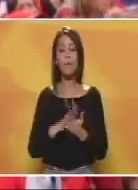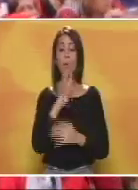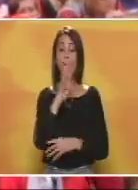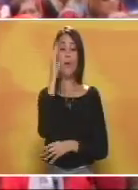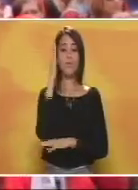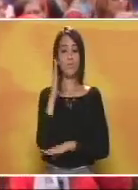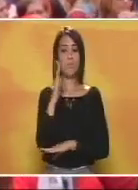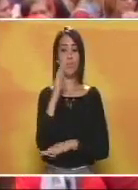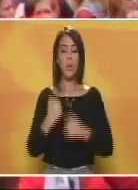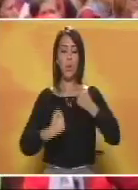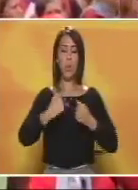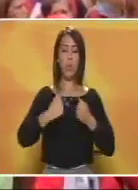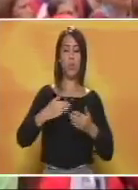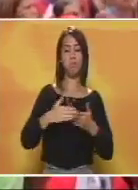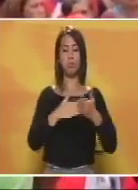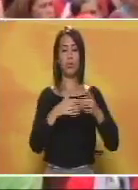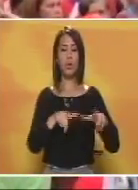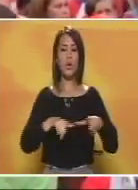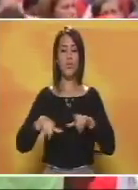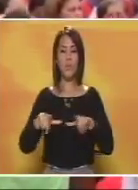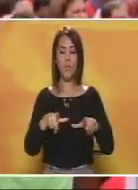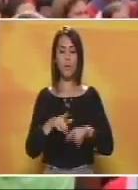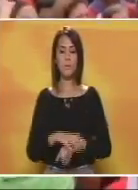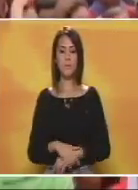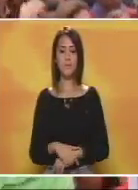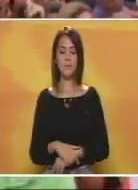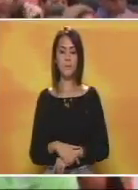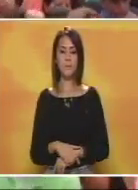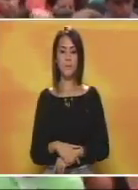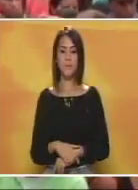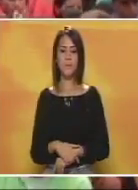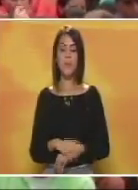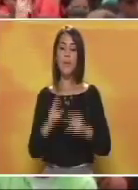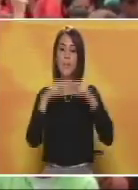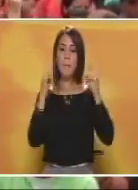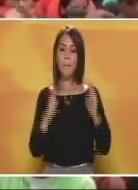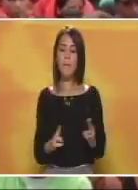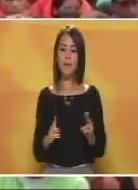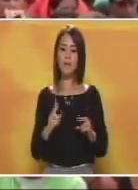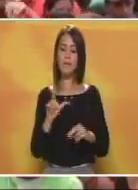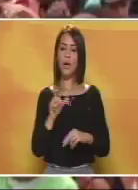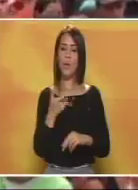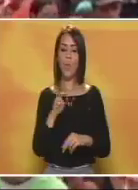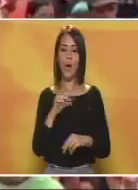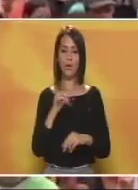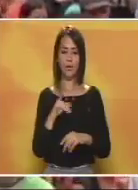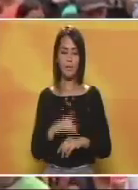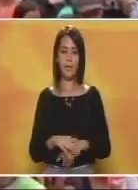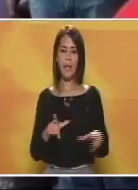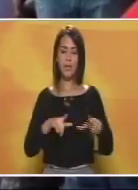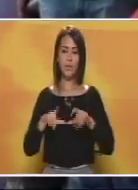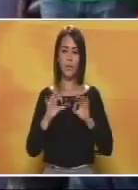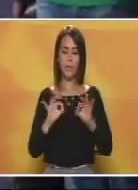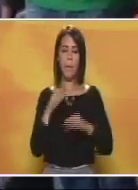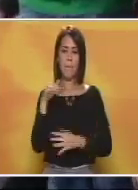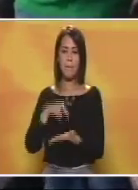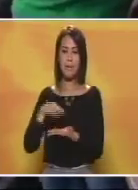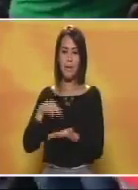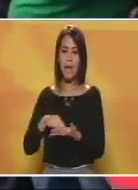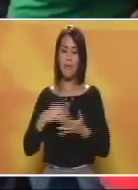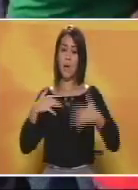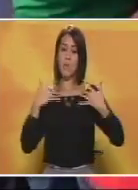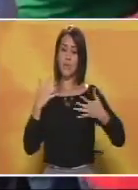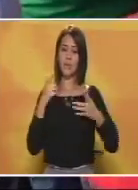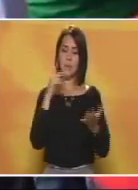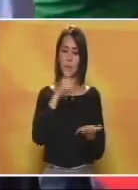en un accidente de tránsito en la carretera Panamericana a la altura de Puente de Guayas del estado Miranda, cuando se dirigían a una actividad